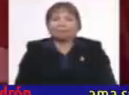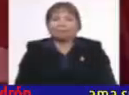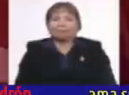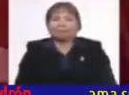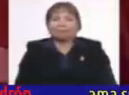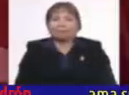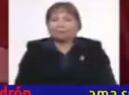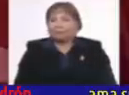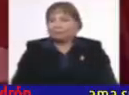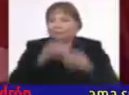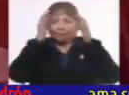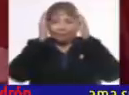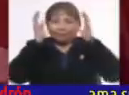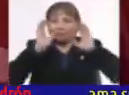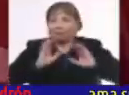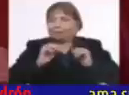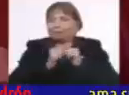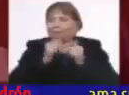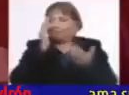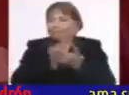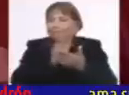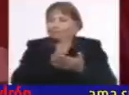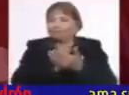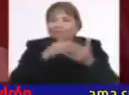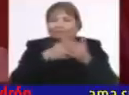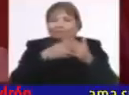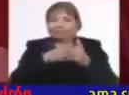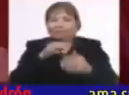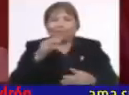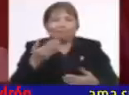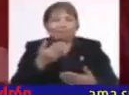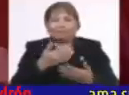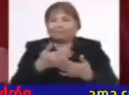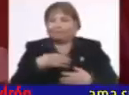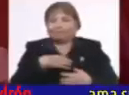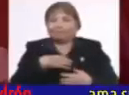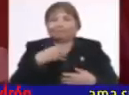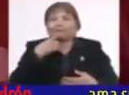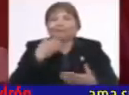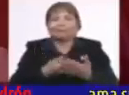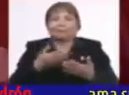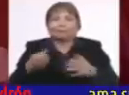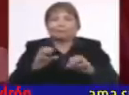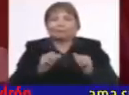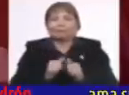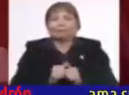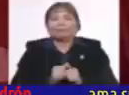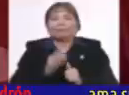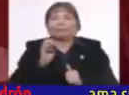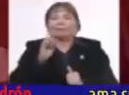el evidente desacuerdo o el evidente fastidio la evidente molestia por las decisiones que tome se produce el